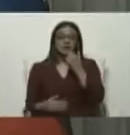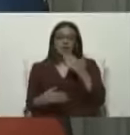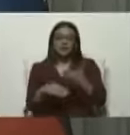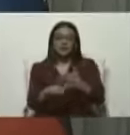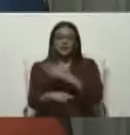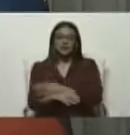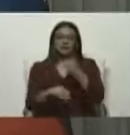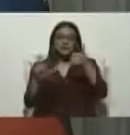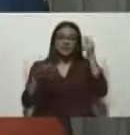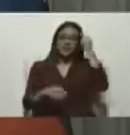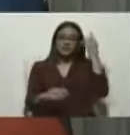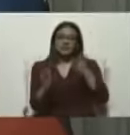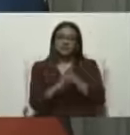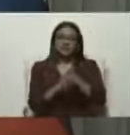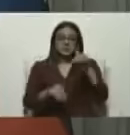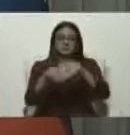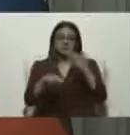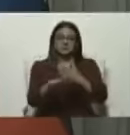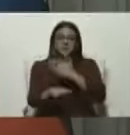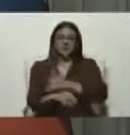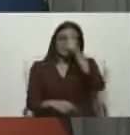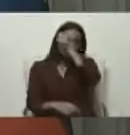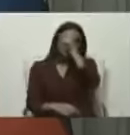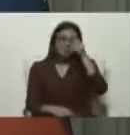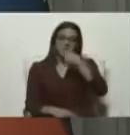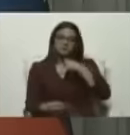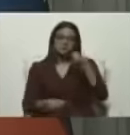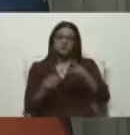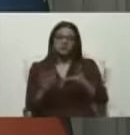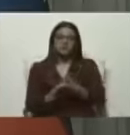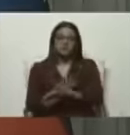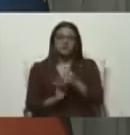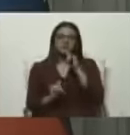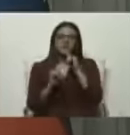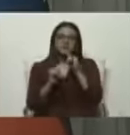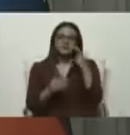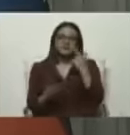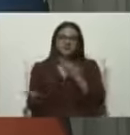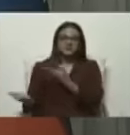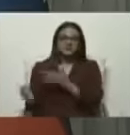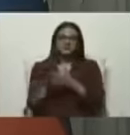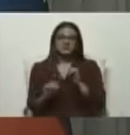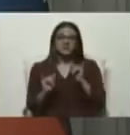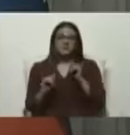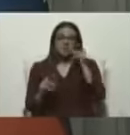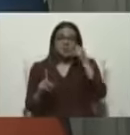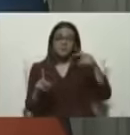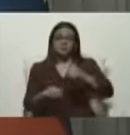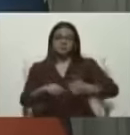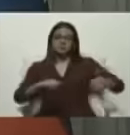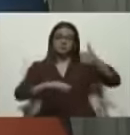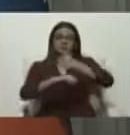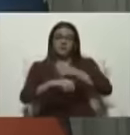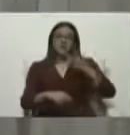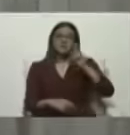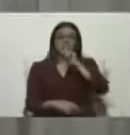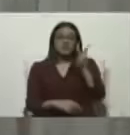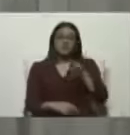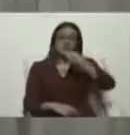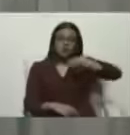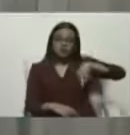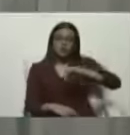la cita presidencial del próximo domingo, se genera información desde el Hotel Meliá Caracas de inmediato. Declaraciones del jefe del comando de campaña Venezuela Nuestra, Jorge